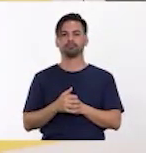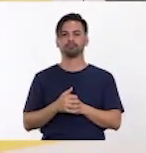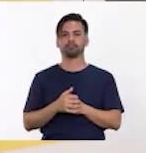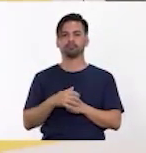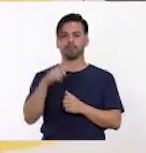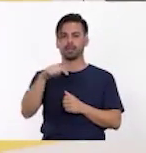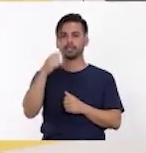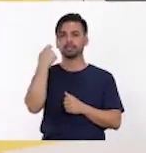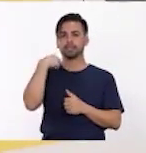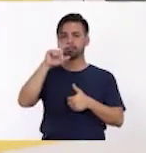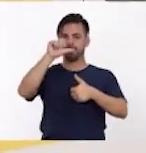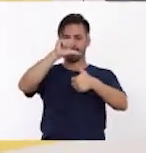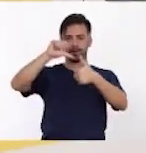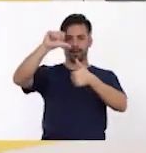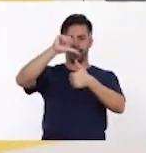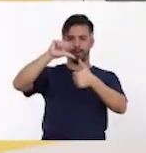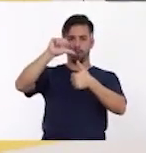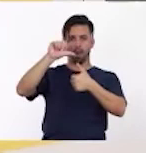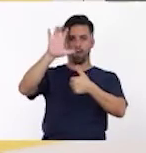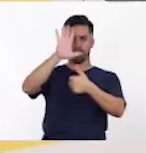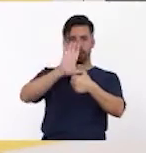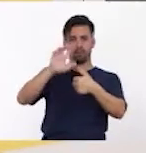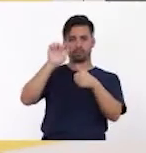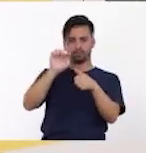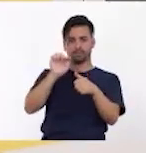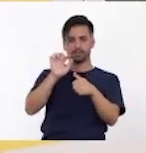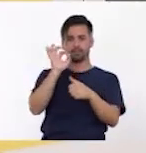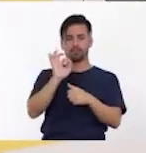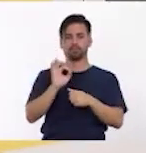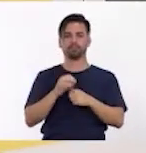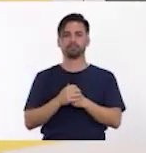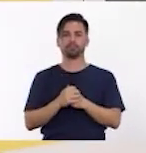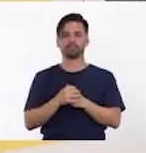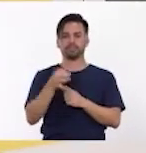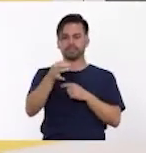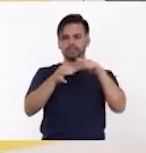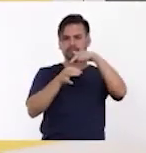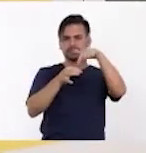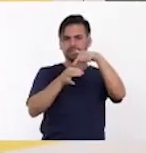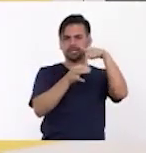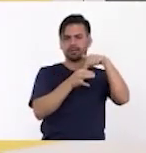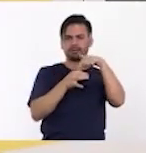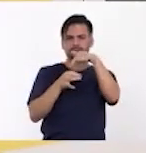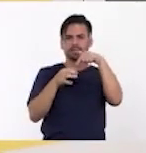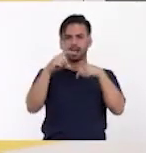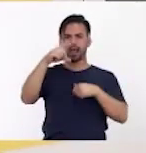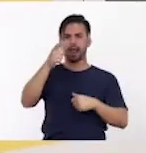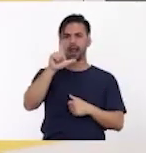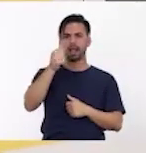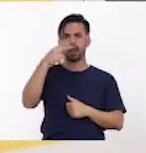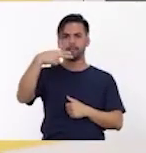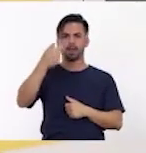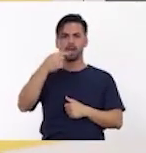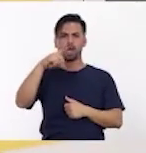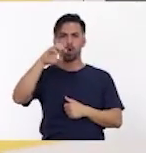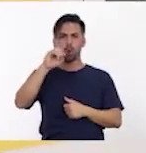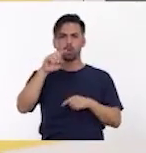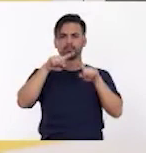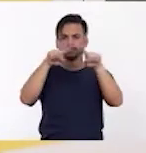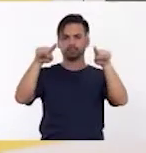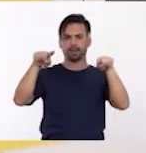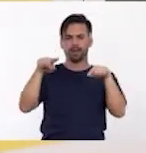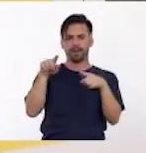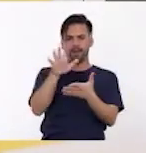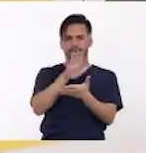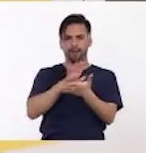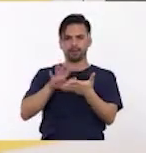Ecuador, en las Galápagos, también un área de protección de la fauna,